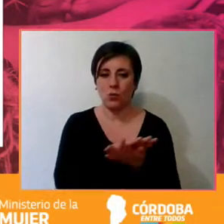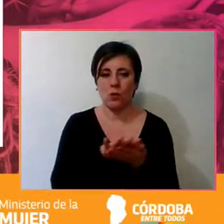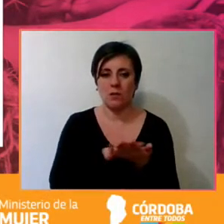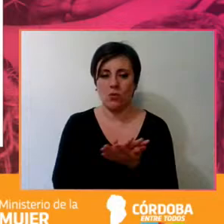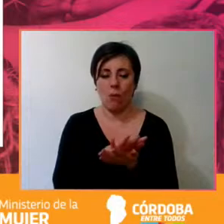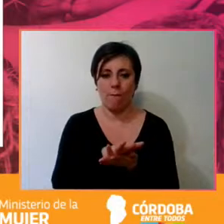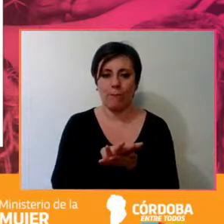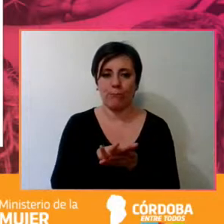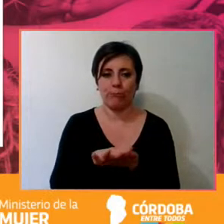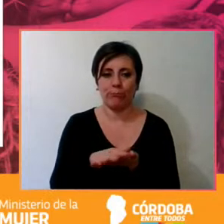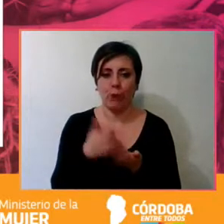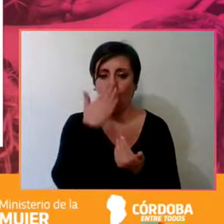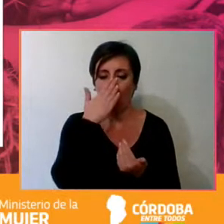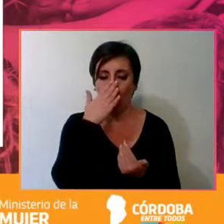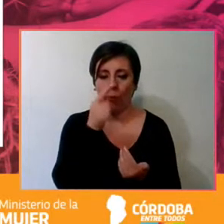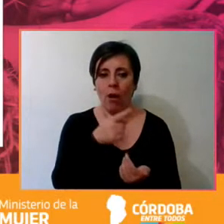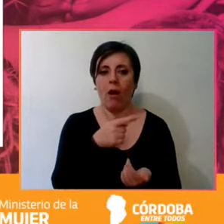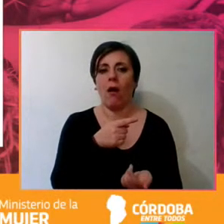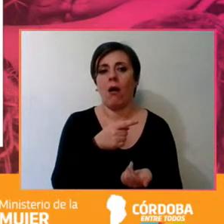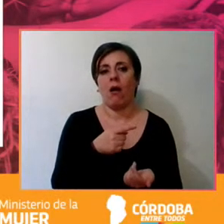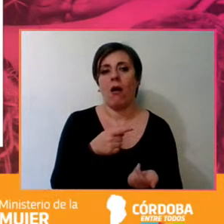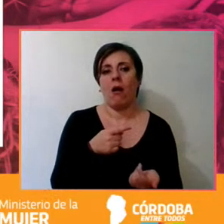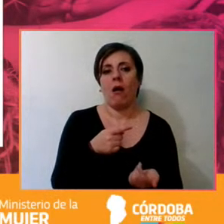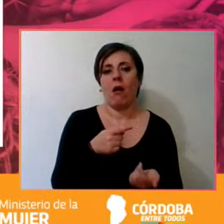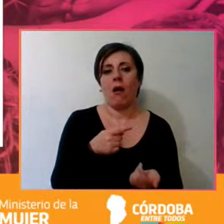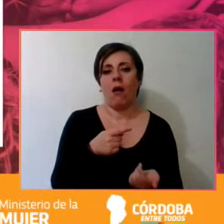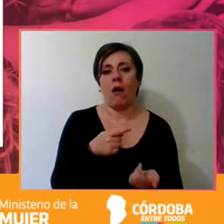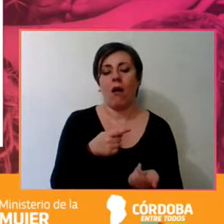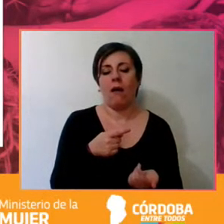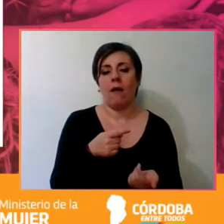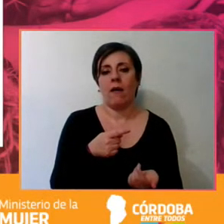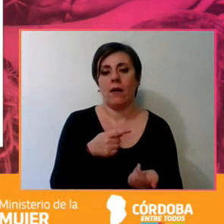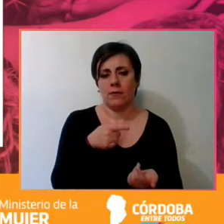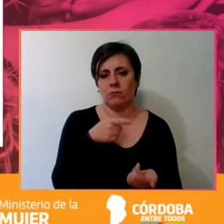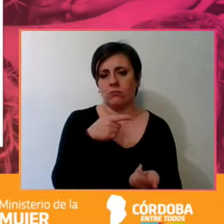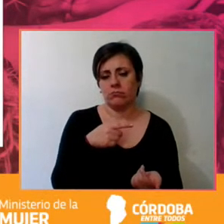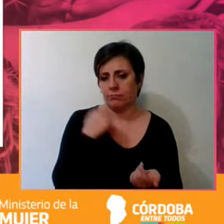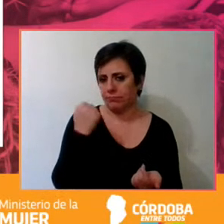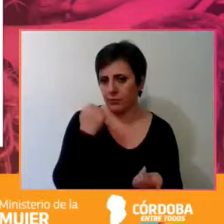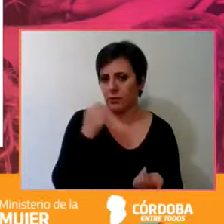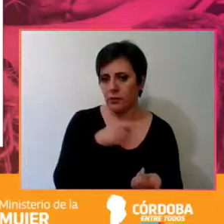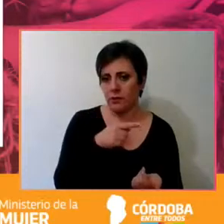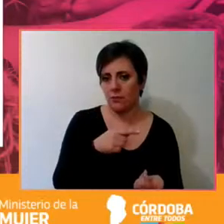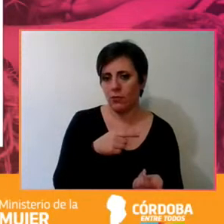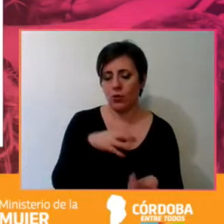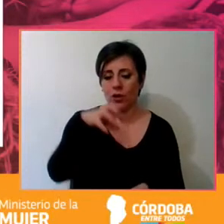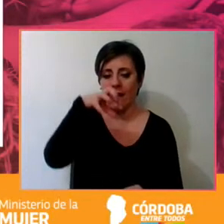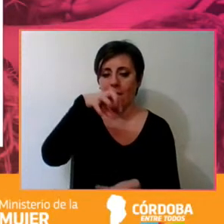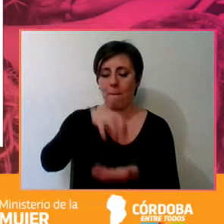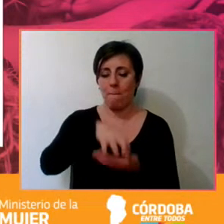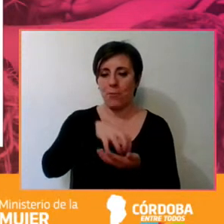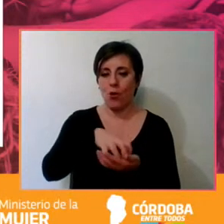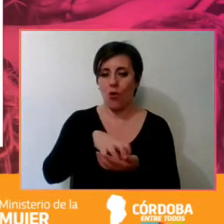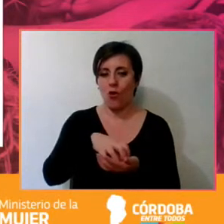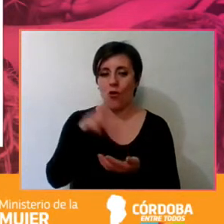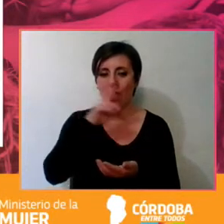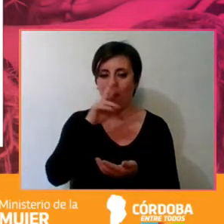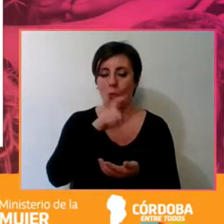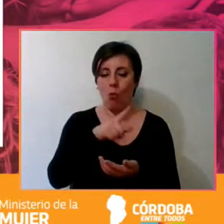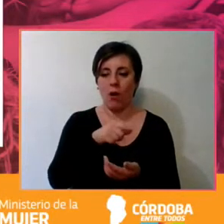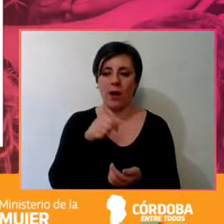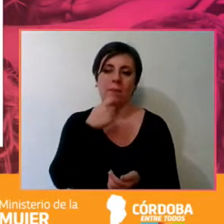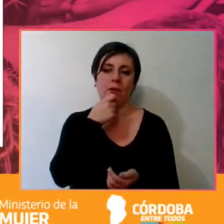a los modelos de gestión, es absolutamente consistente con lo que el Polo de la Mujer ha hecho en el caso de la provincia